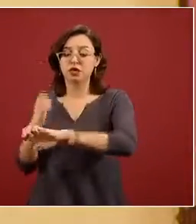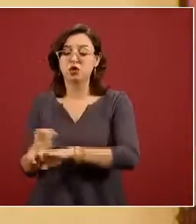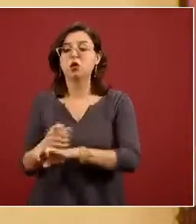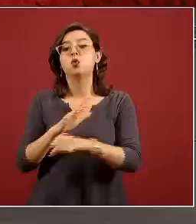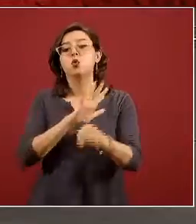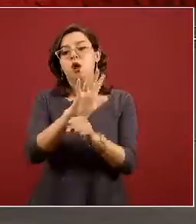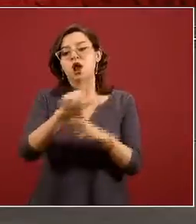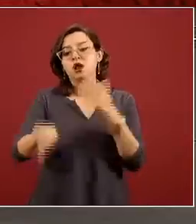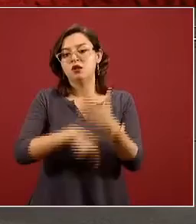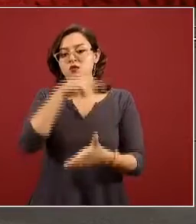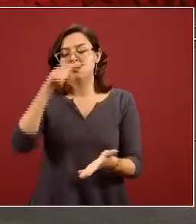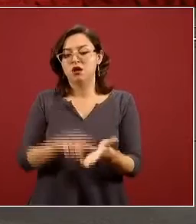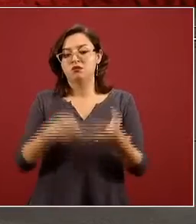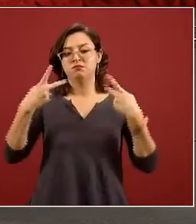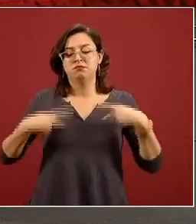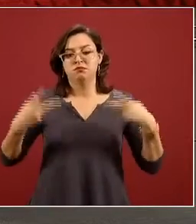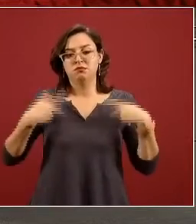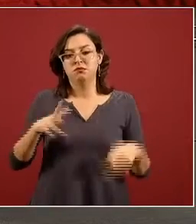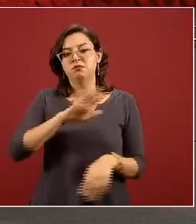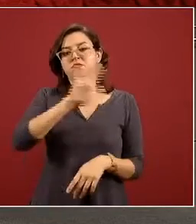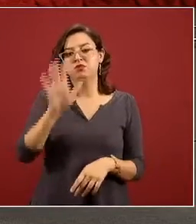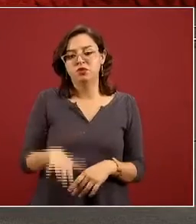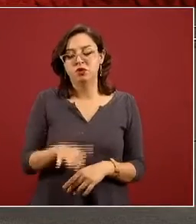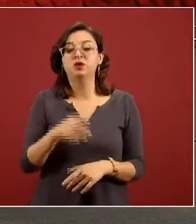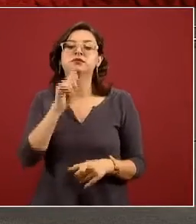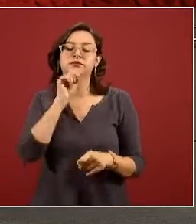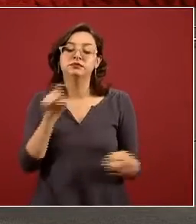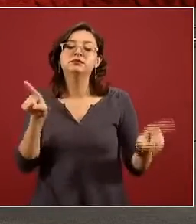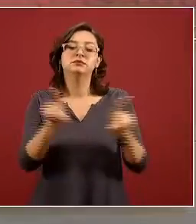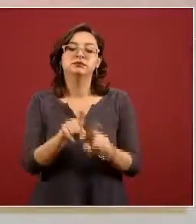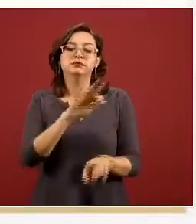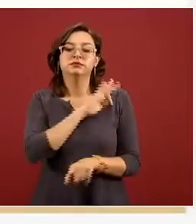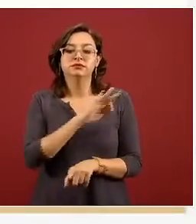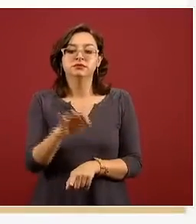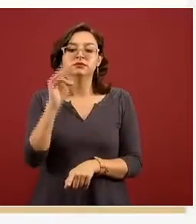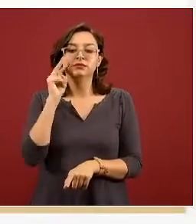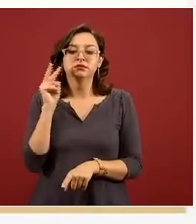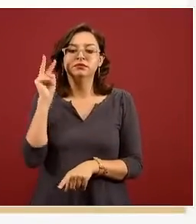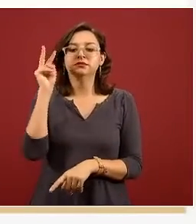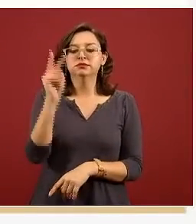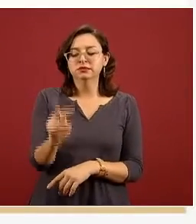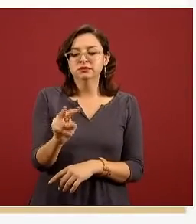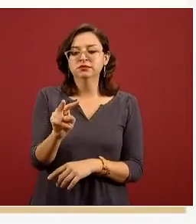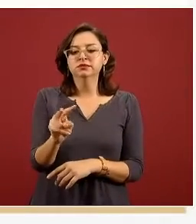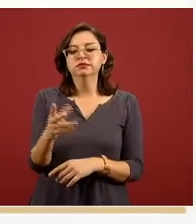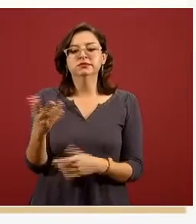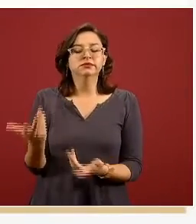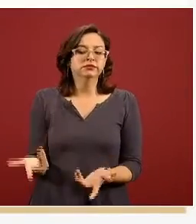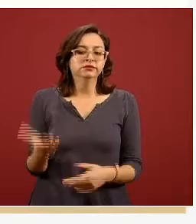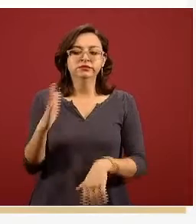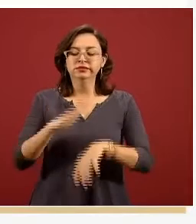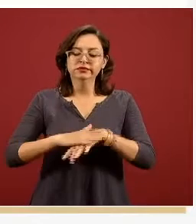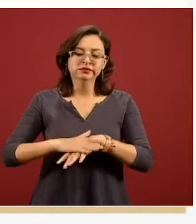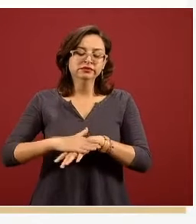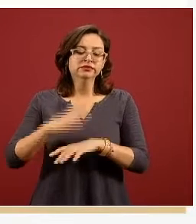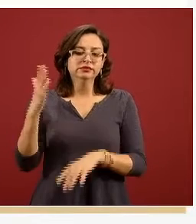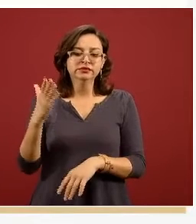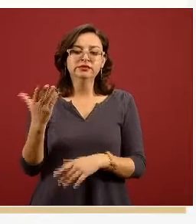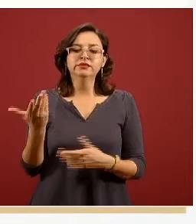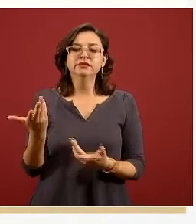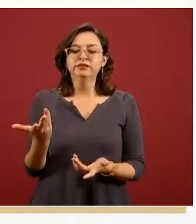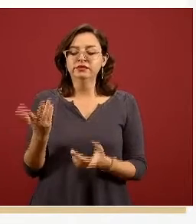ocurrió la defunción, y podemos también ver ahí que bueno, las defunciones más recientes y que por lo tanto son las que